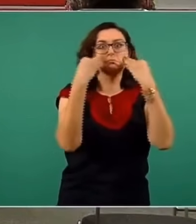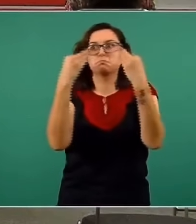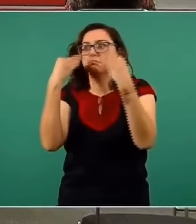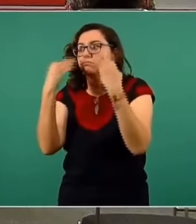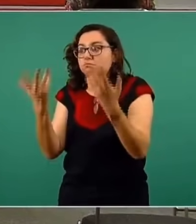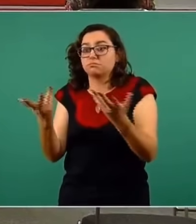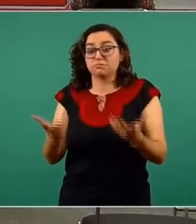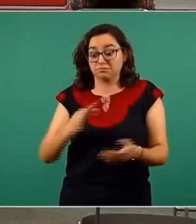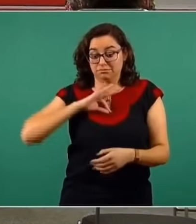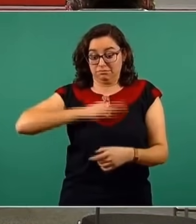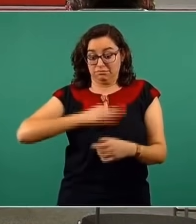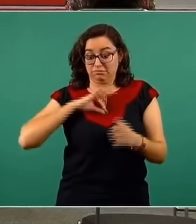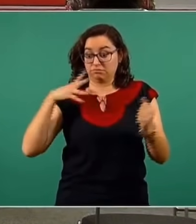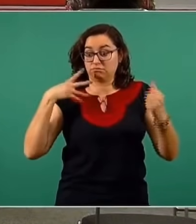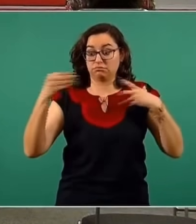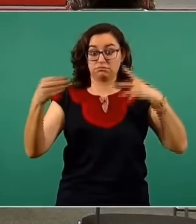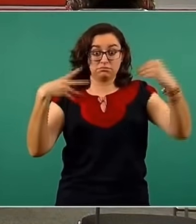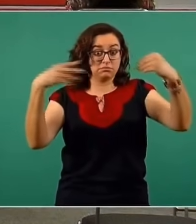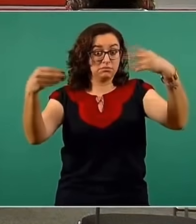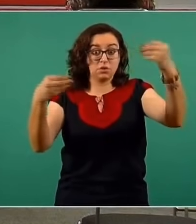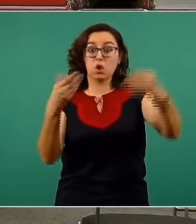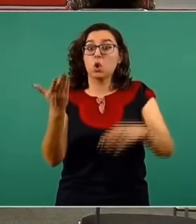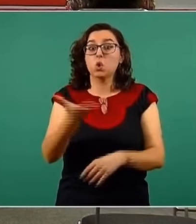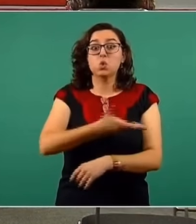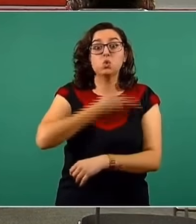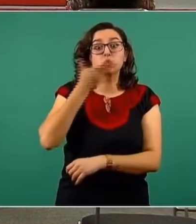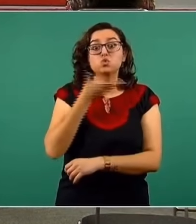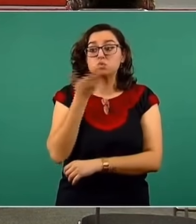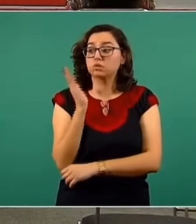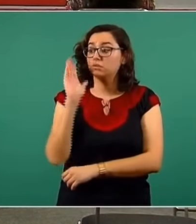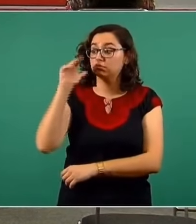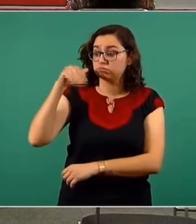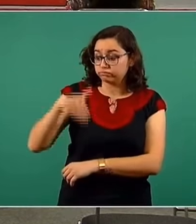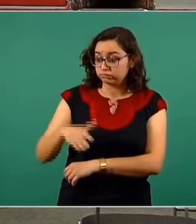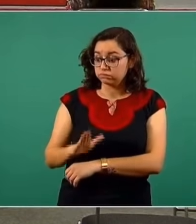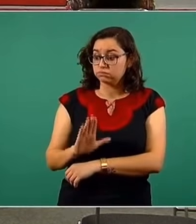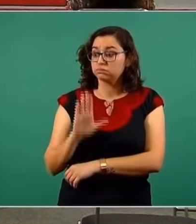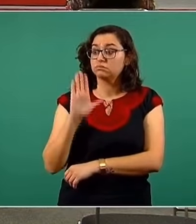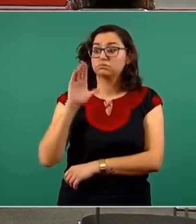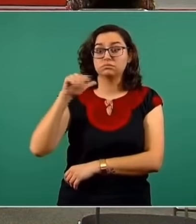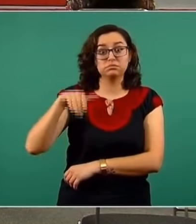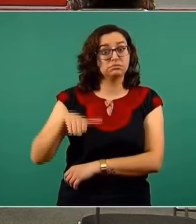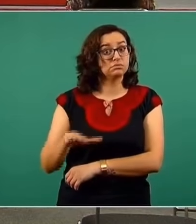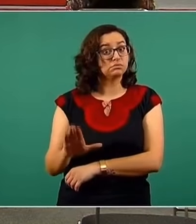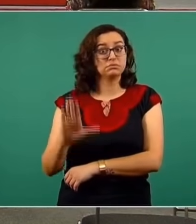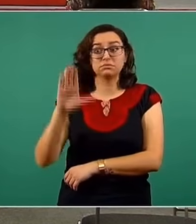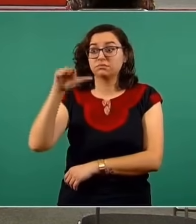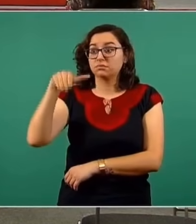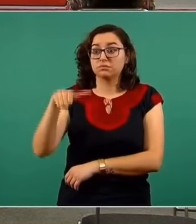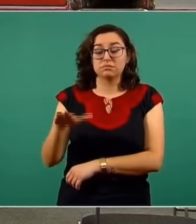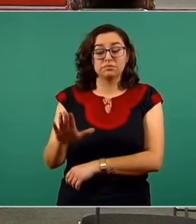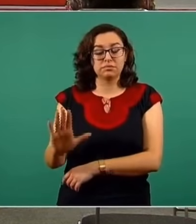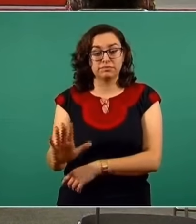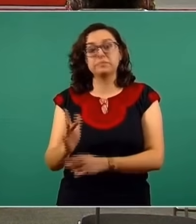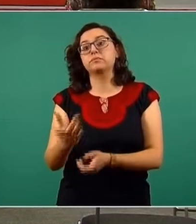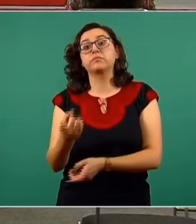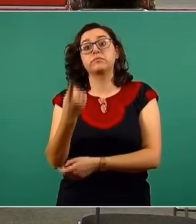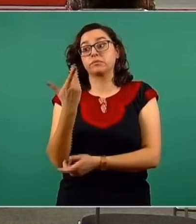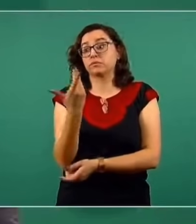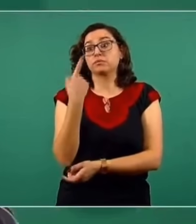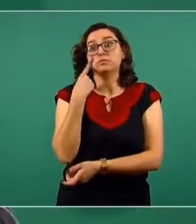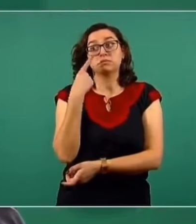la epidemia tiene fluctuaciones. Hay países, hace unos días hablábamos de los países de la región europea occidental,